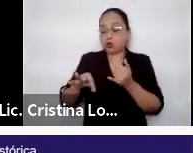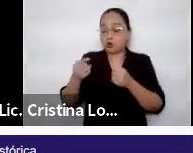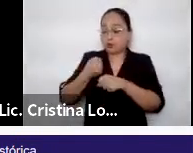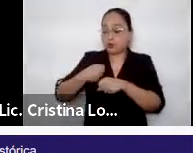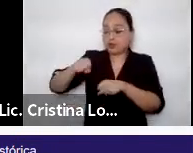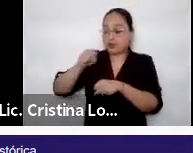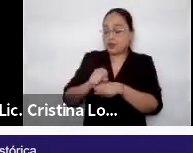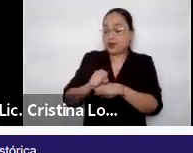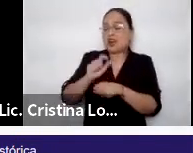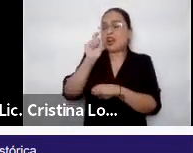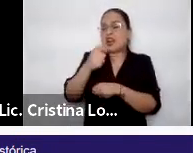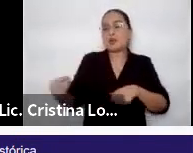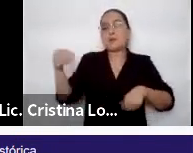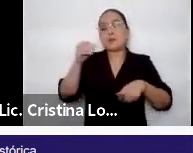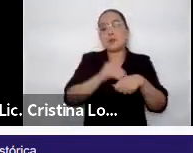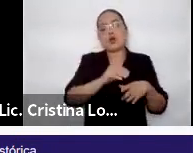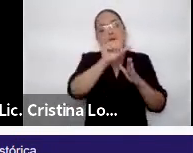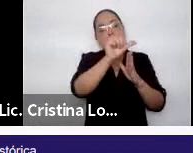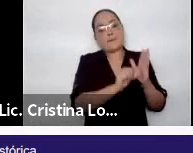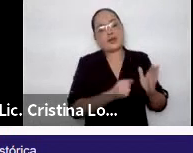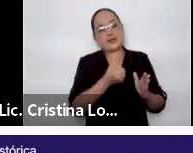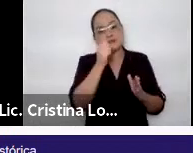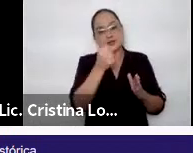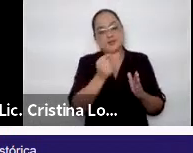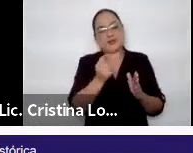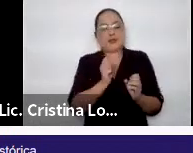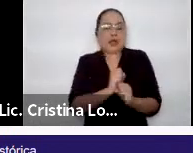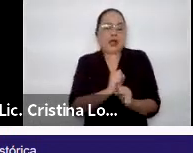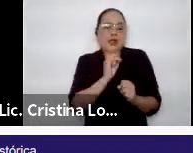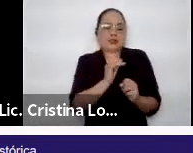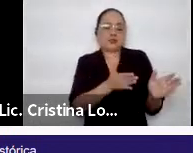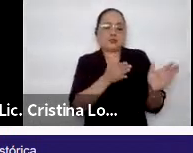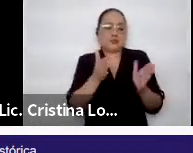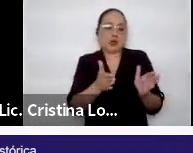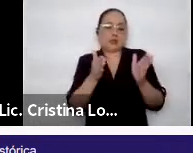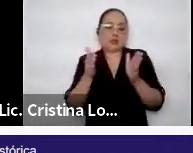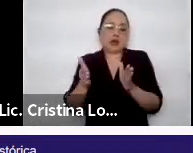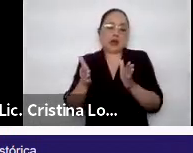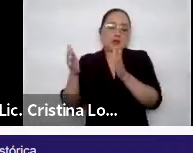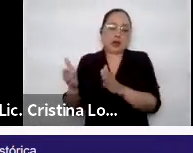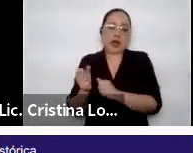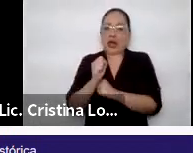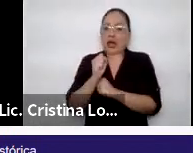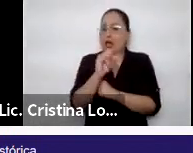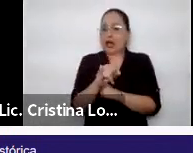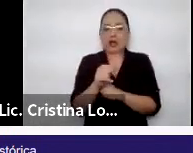esta página web, la Gaceta del mes de septiembre, y así